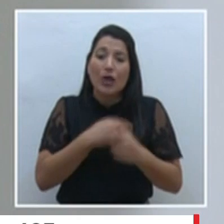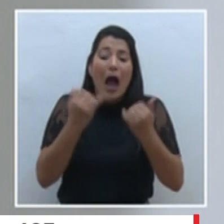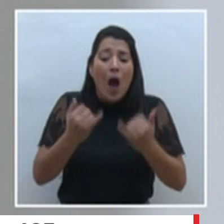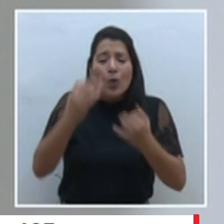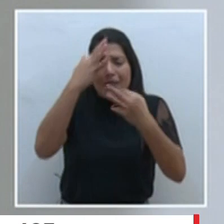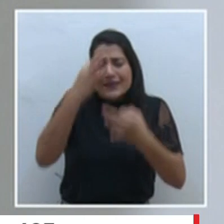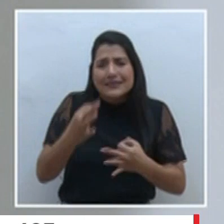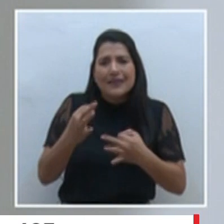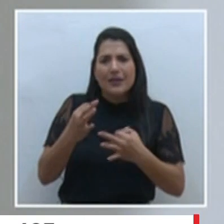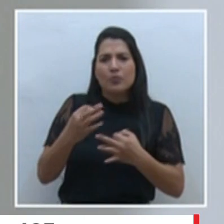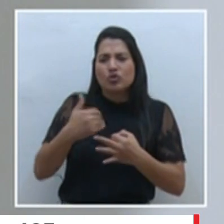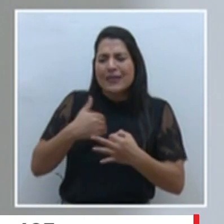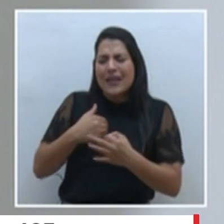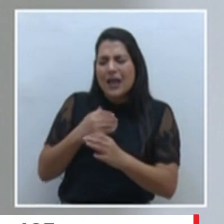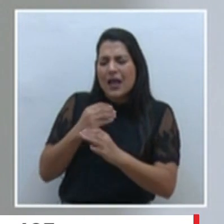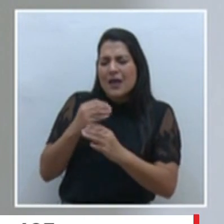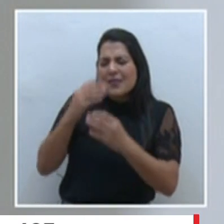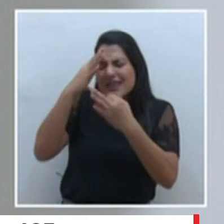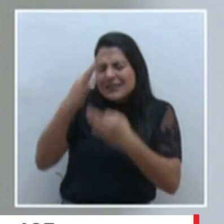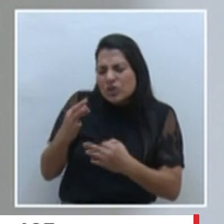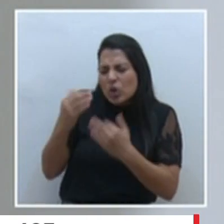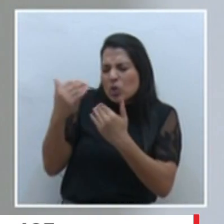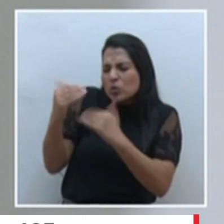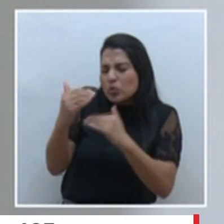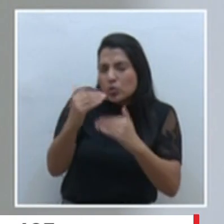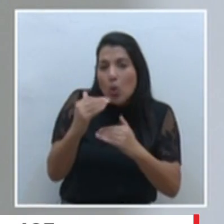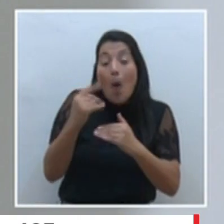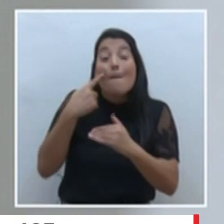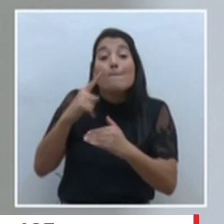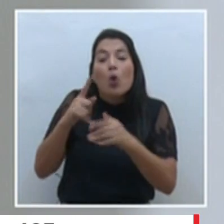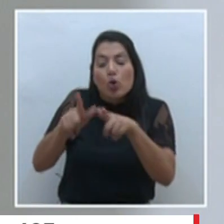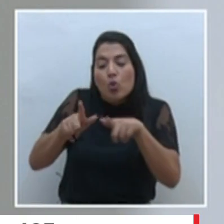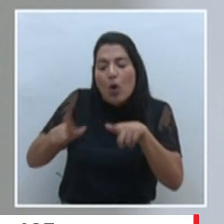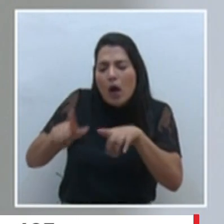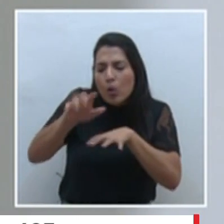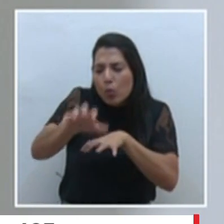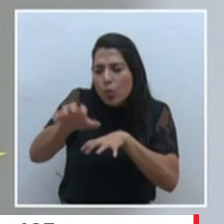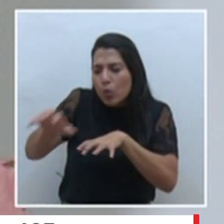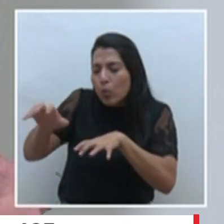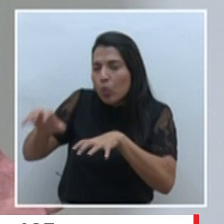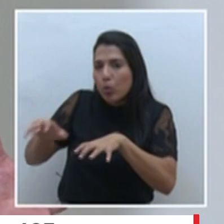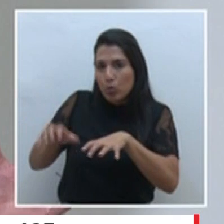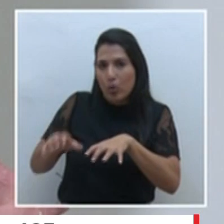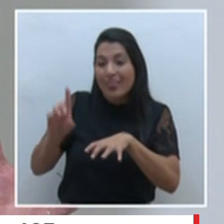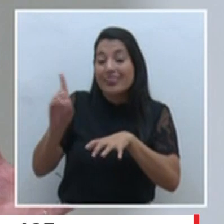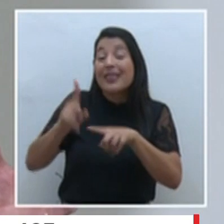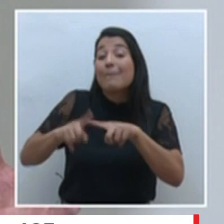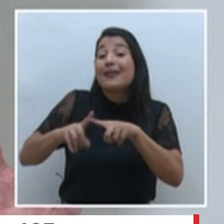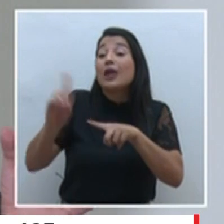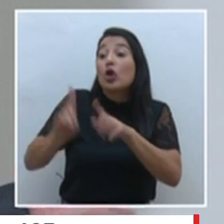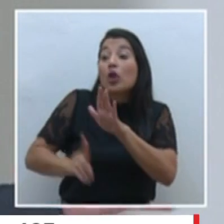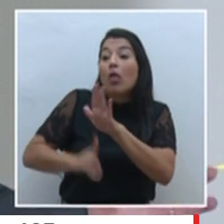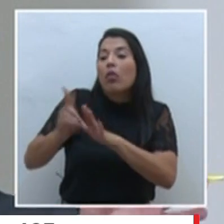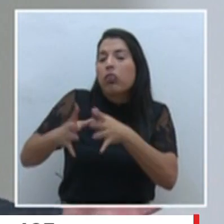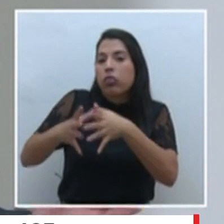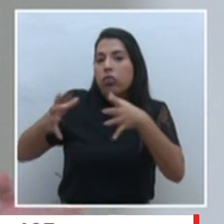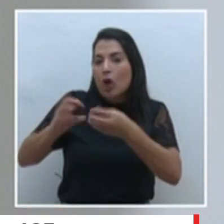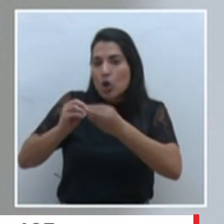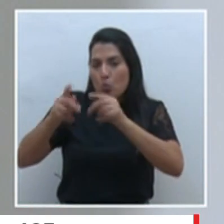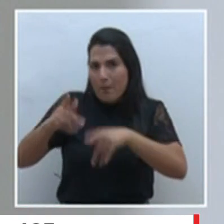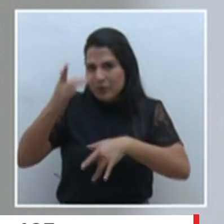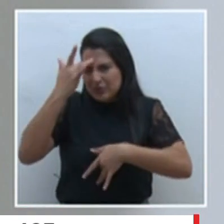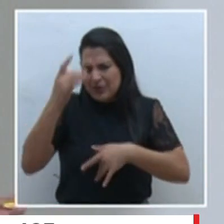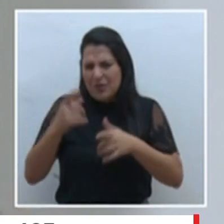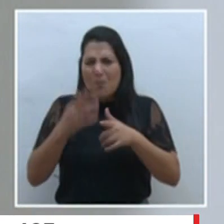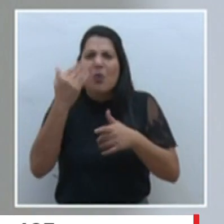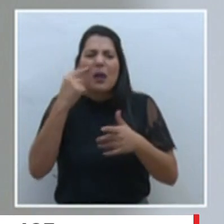nivel geográfico que ya lo habíamos anunciado. O sea, era una posibilidad justamente manejar, porque no tiene sentido cerrar,